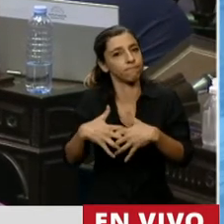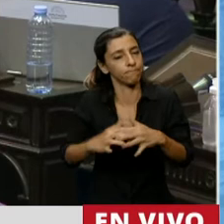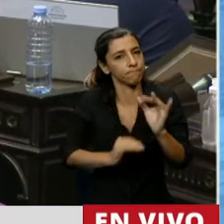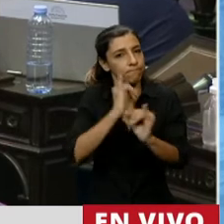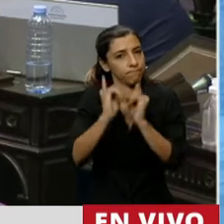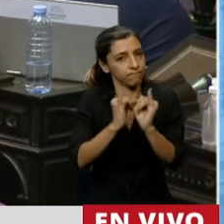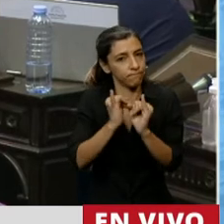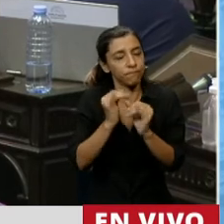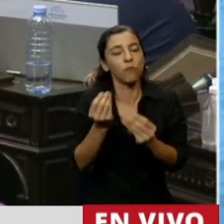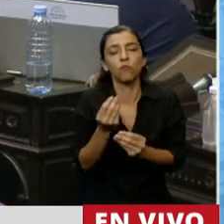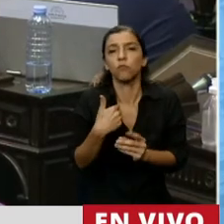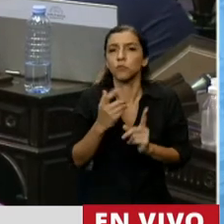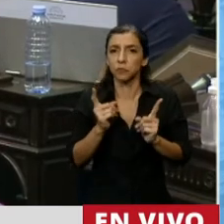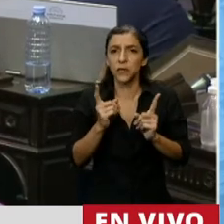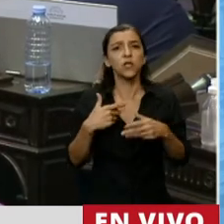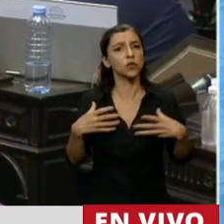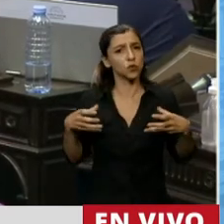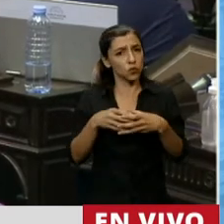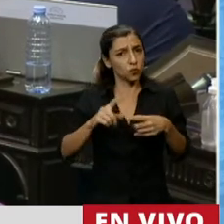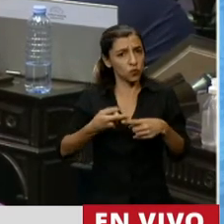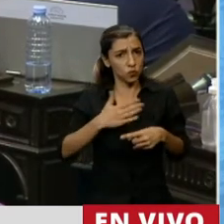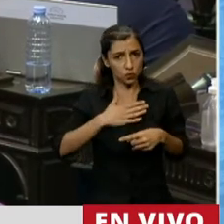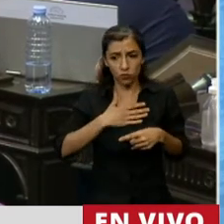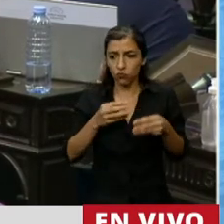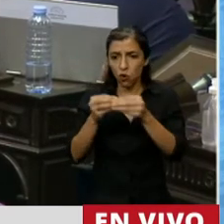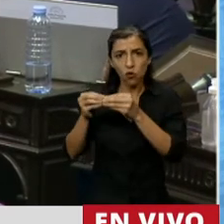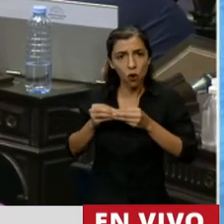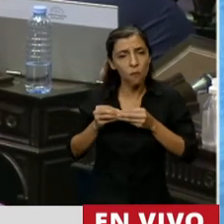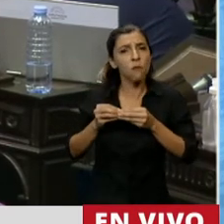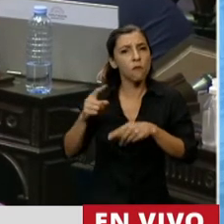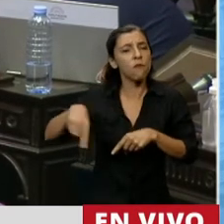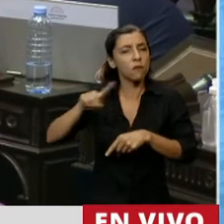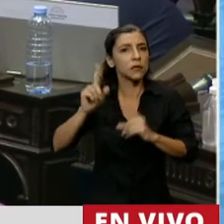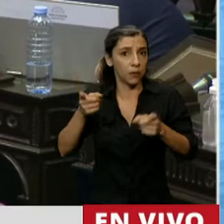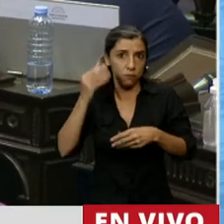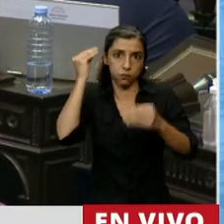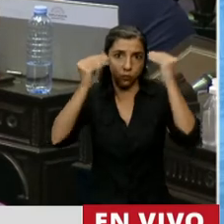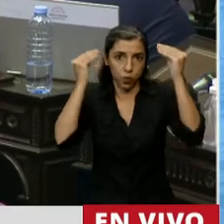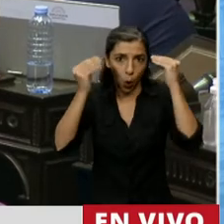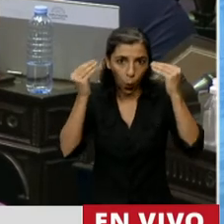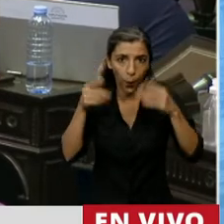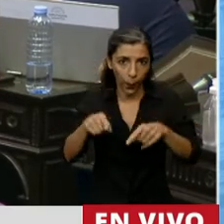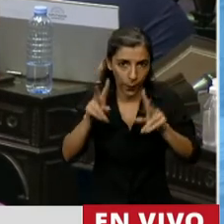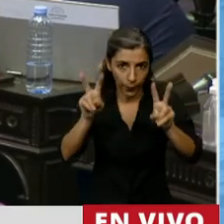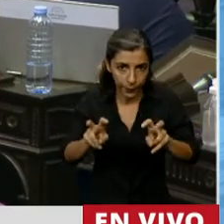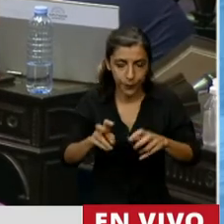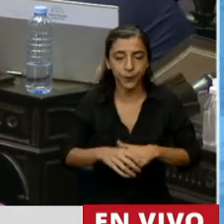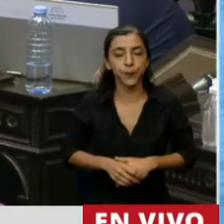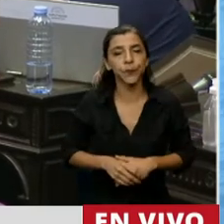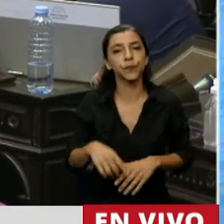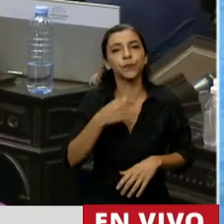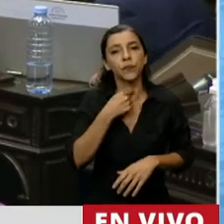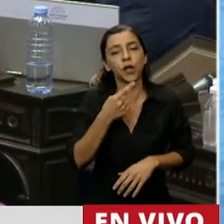visto compañeros de mi propio espacio que legítimamente tienen esta preocupación. Y quiero reiterar una cuestión